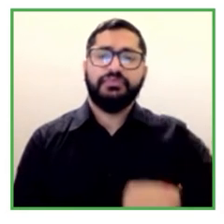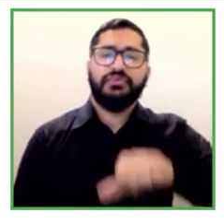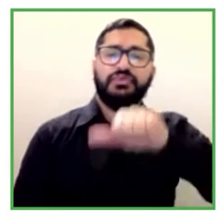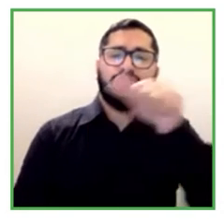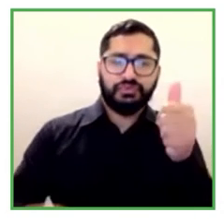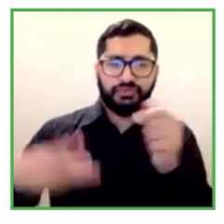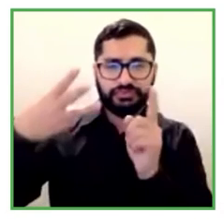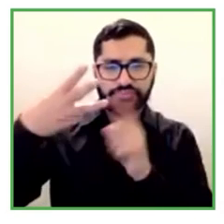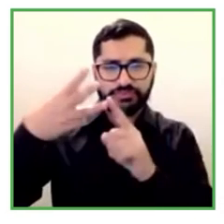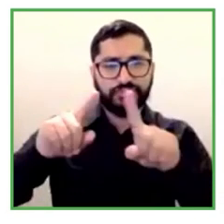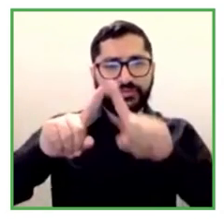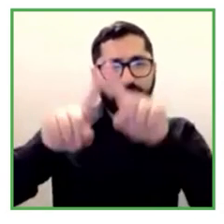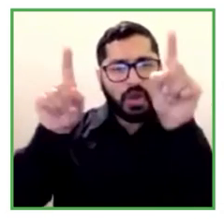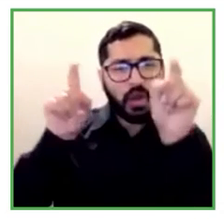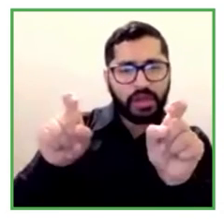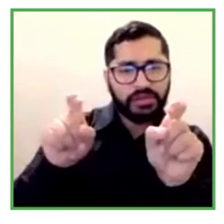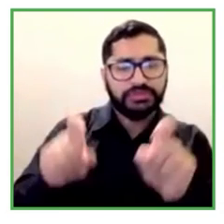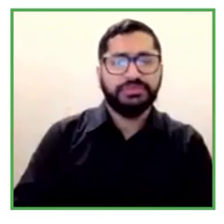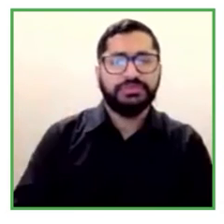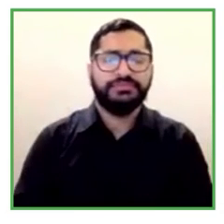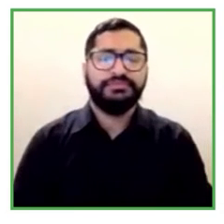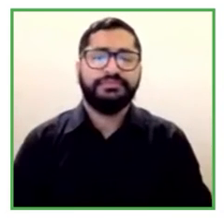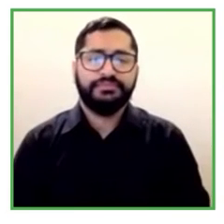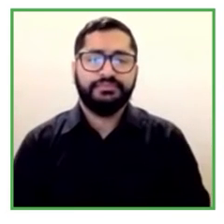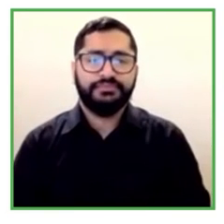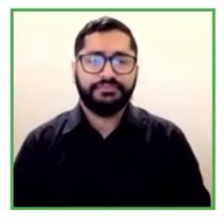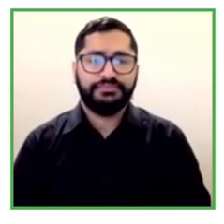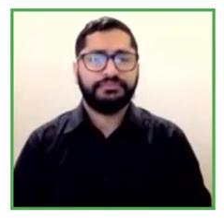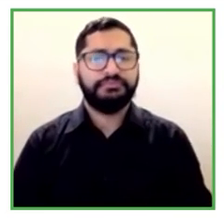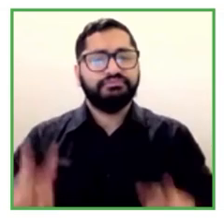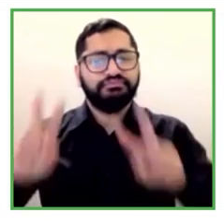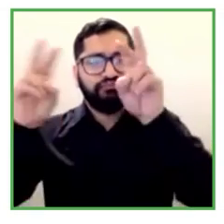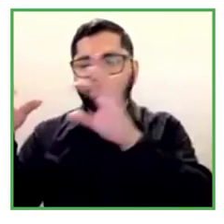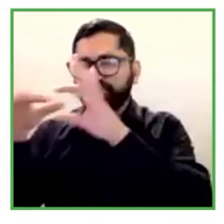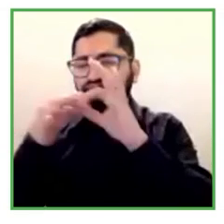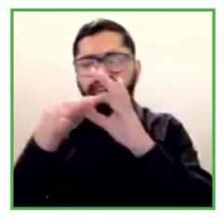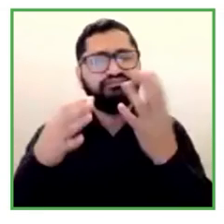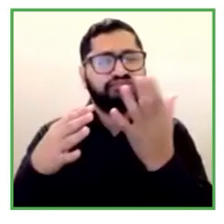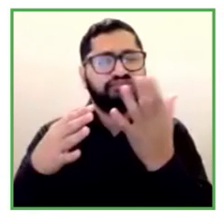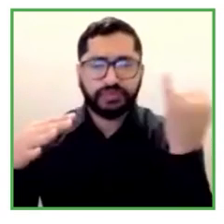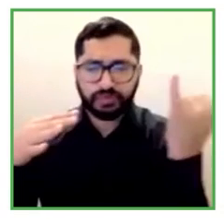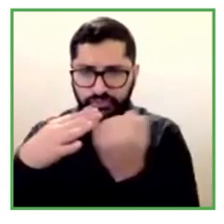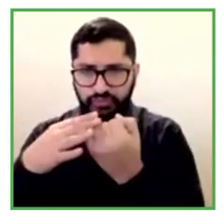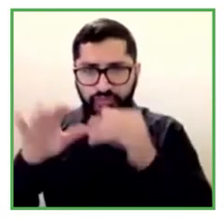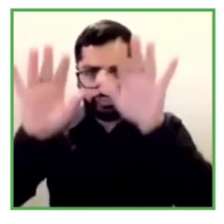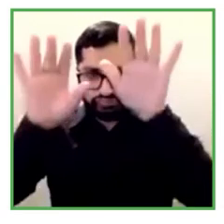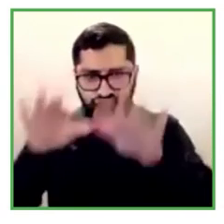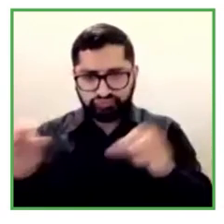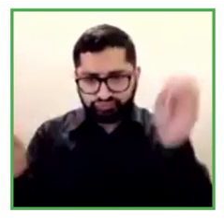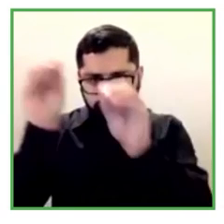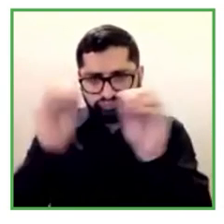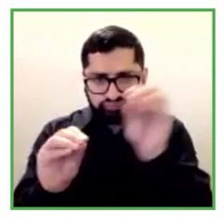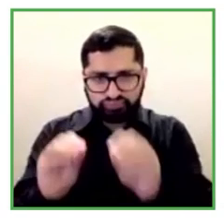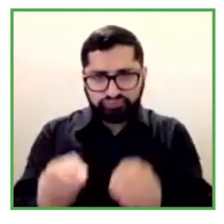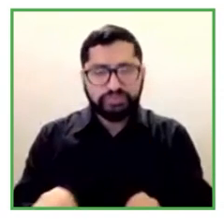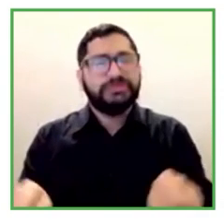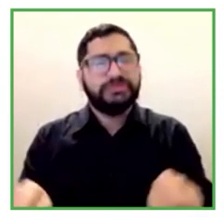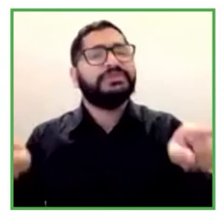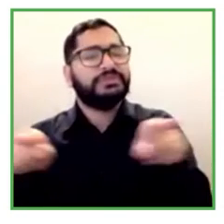va a ser sobre la inclusión digital y la accesibilidad digital. Estos son temas